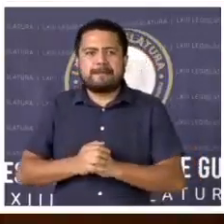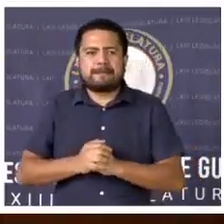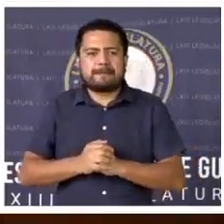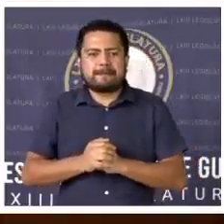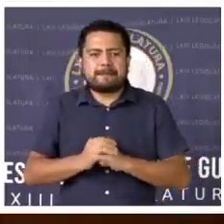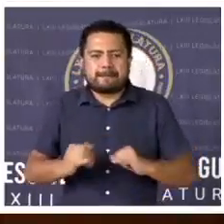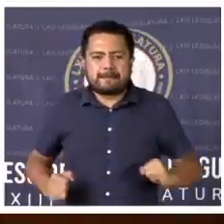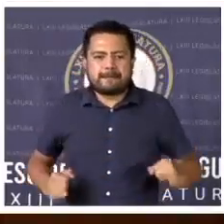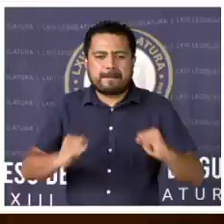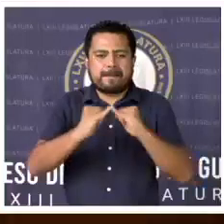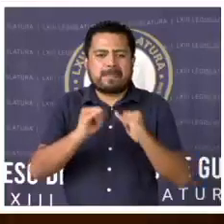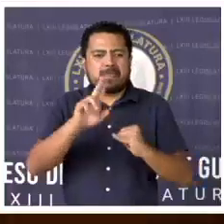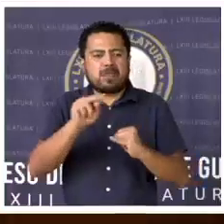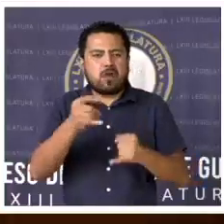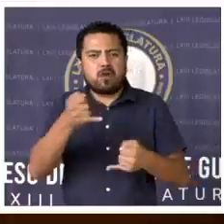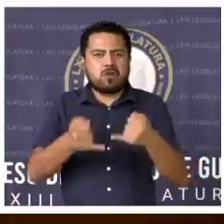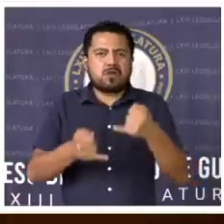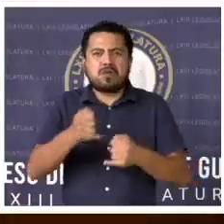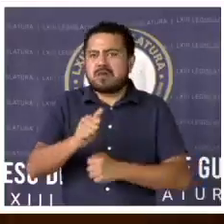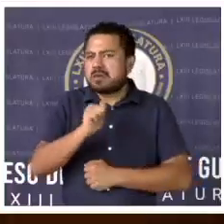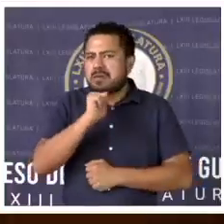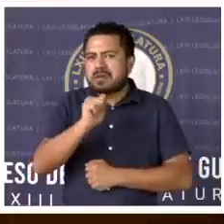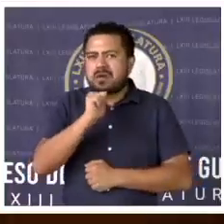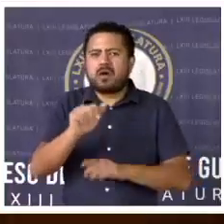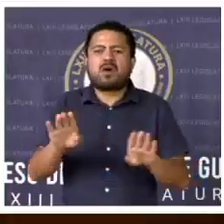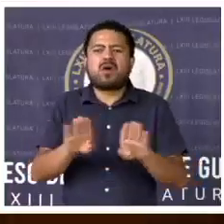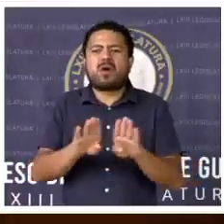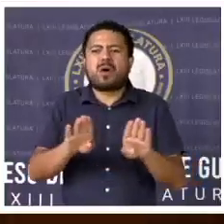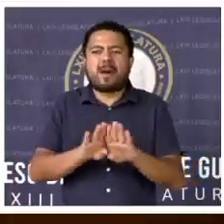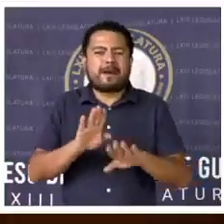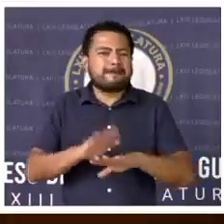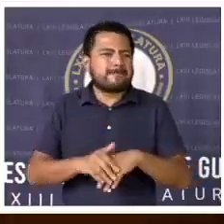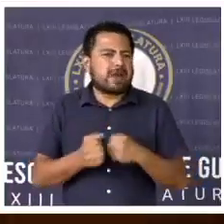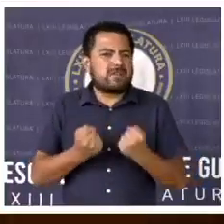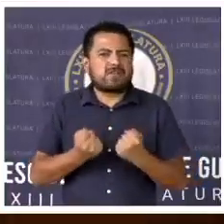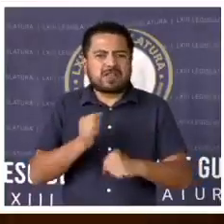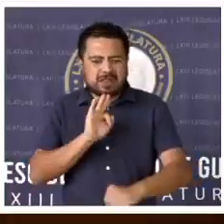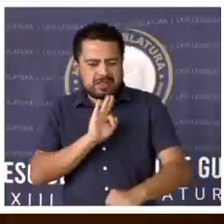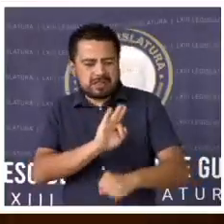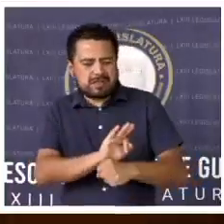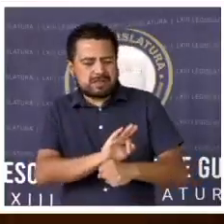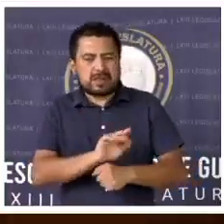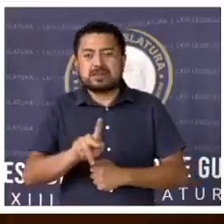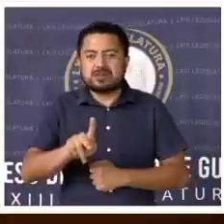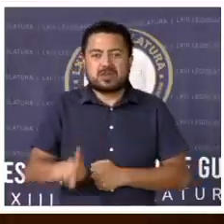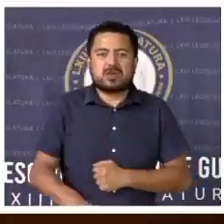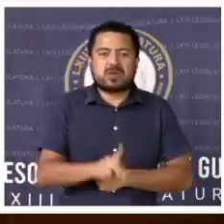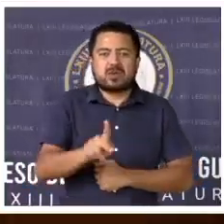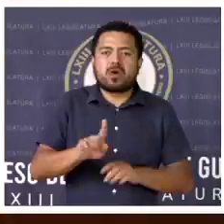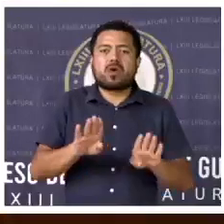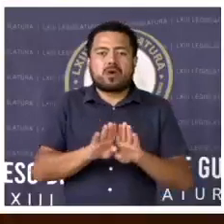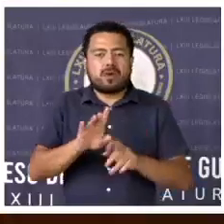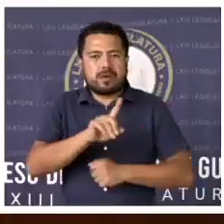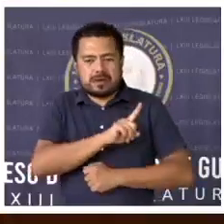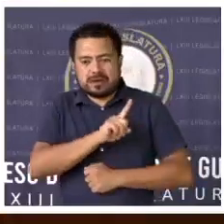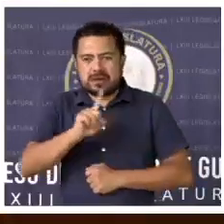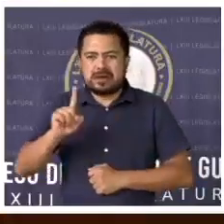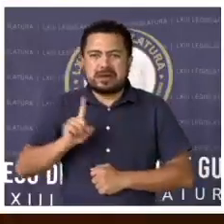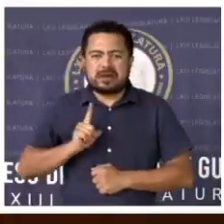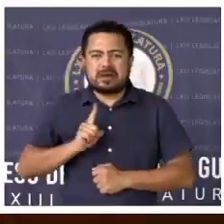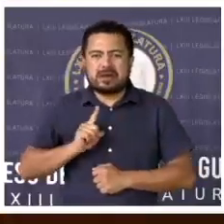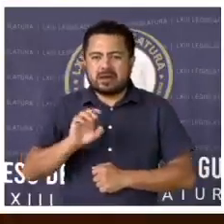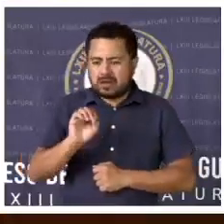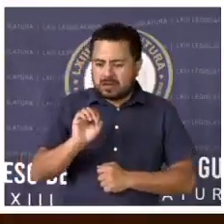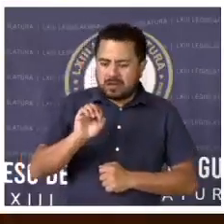Órgano no jurisdiccional como fuerte defensor del pueblo como debe ser un